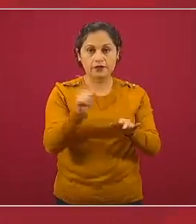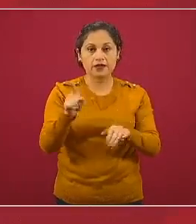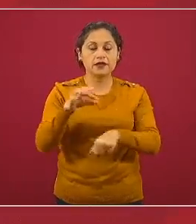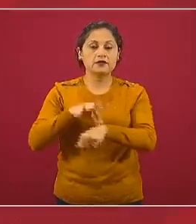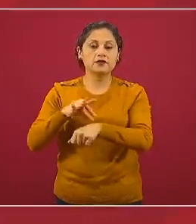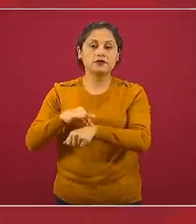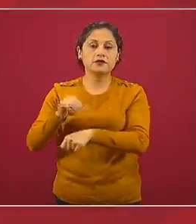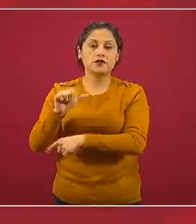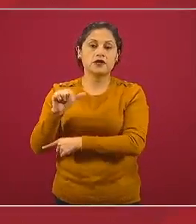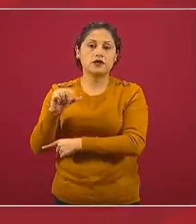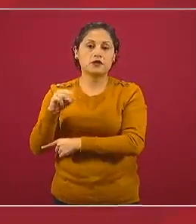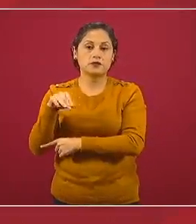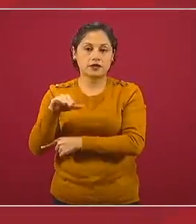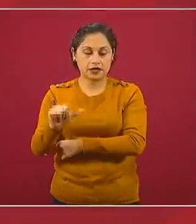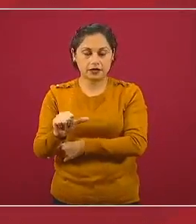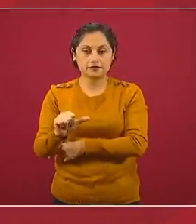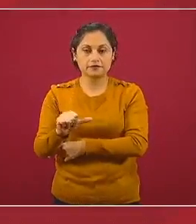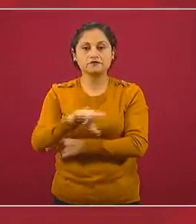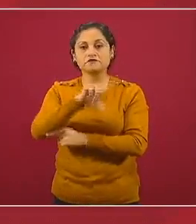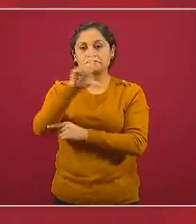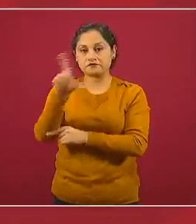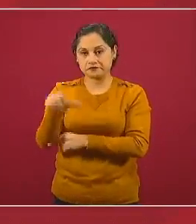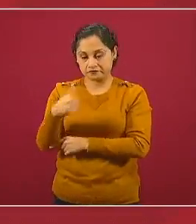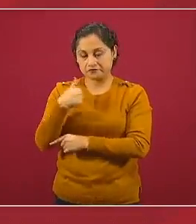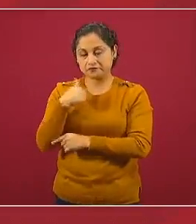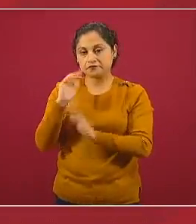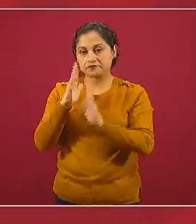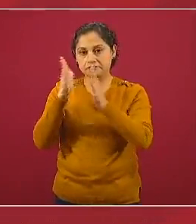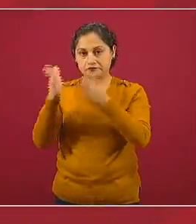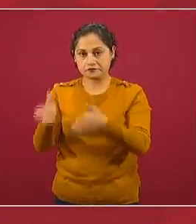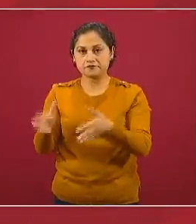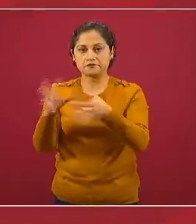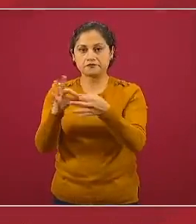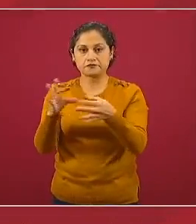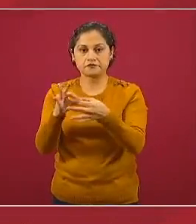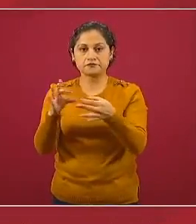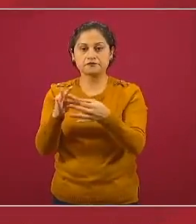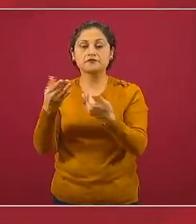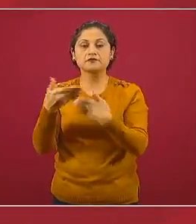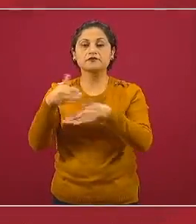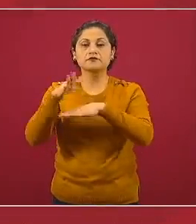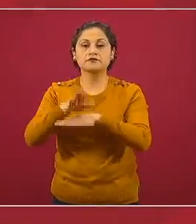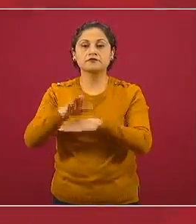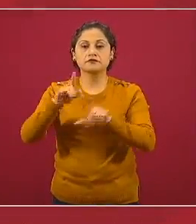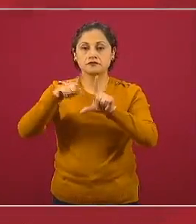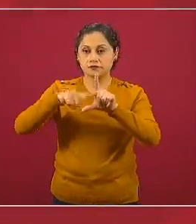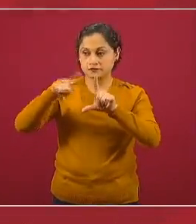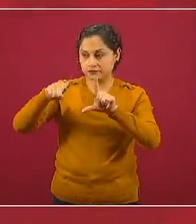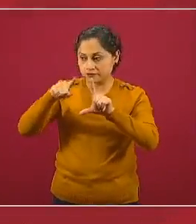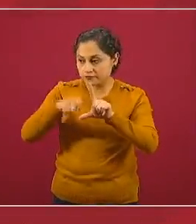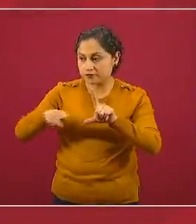Luis Salomía, y yo complementaré algo que presentamos periódicamente, que son las curvas epidémicas